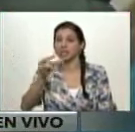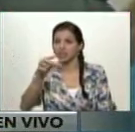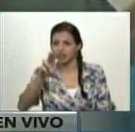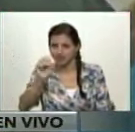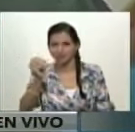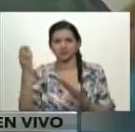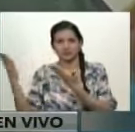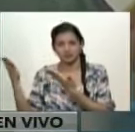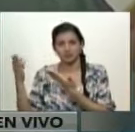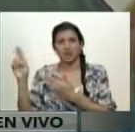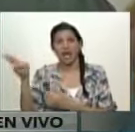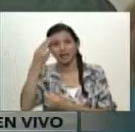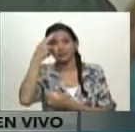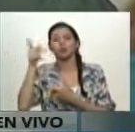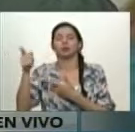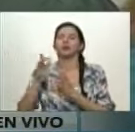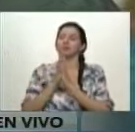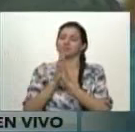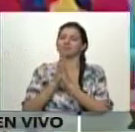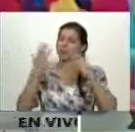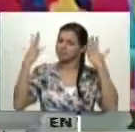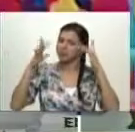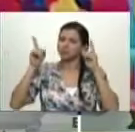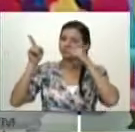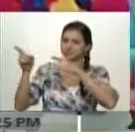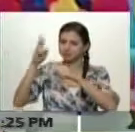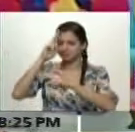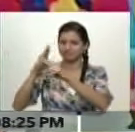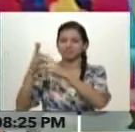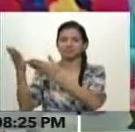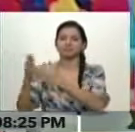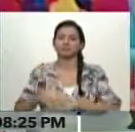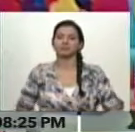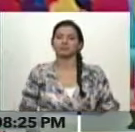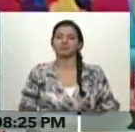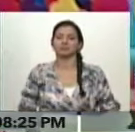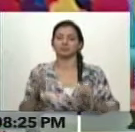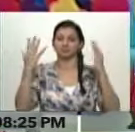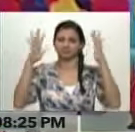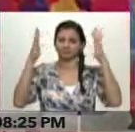Patria. Héctor Rodríguez.